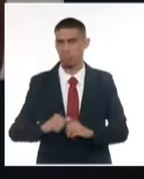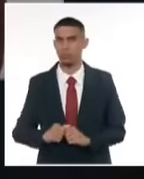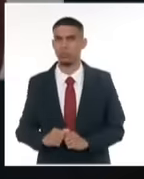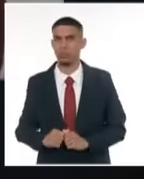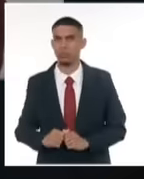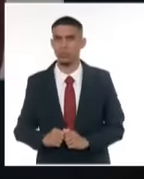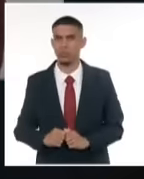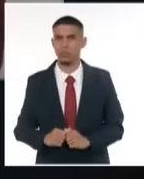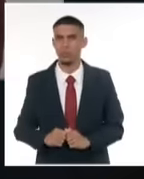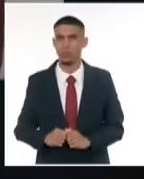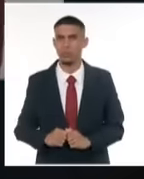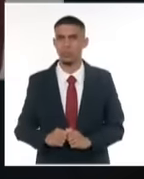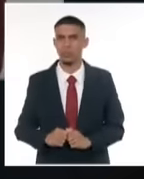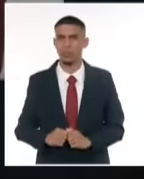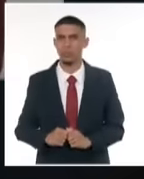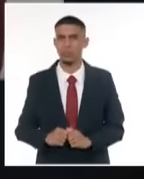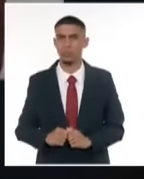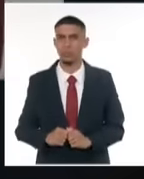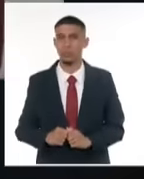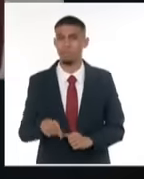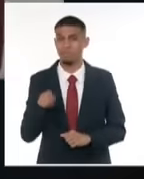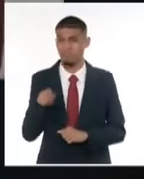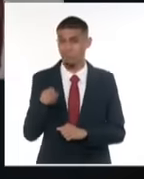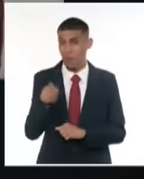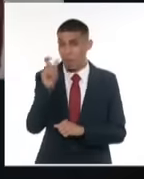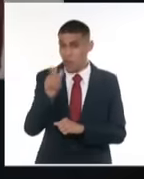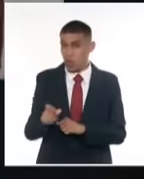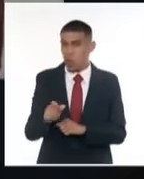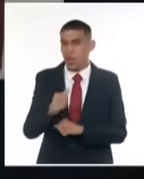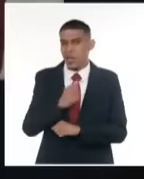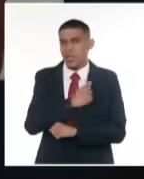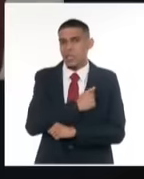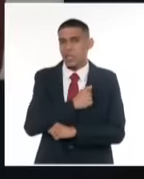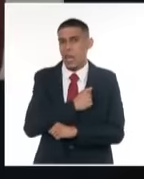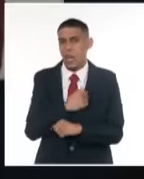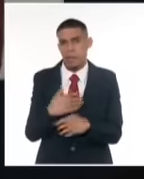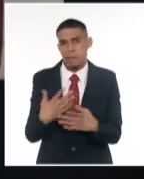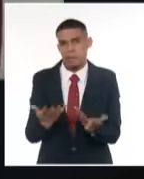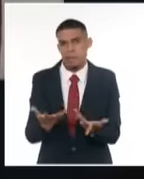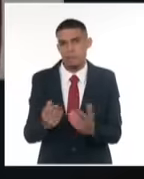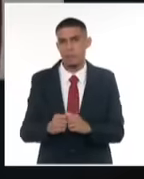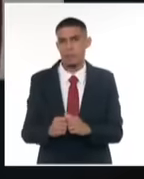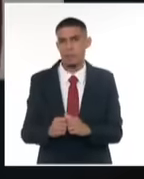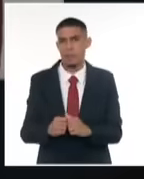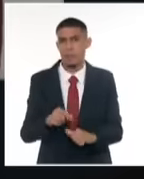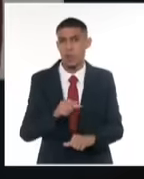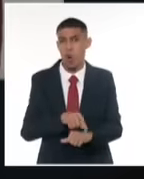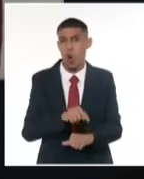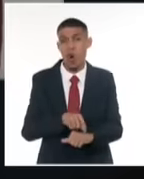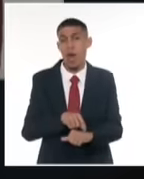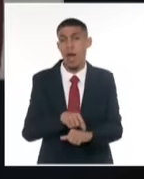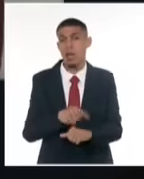La hora cero, ellos insisten mucho en la hora cero. La hora cero es la supuesta hora en que ellos van a invadir Cuba